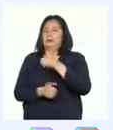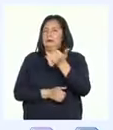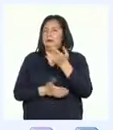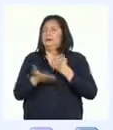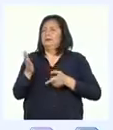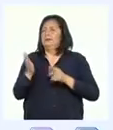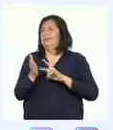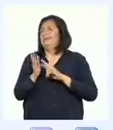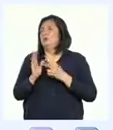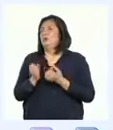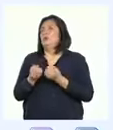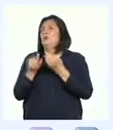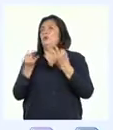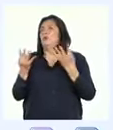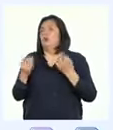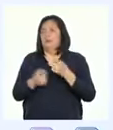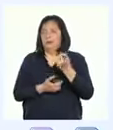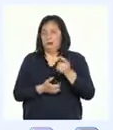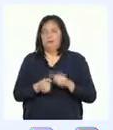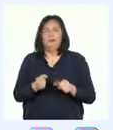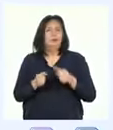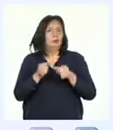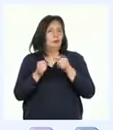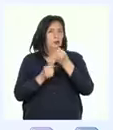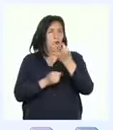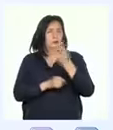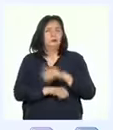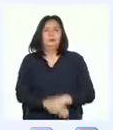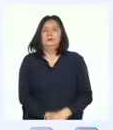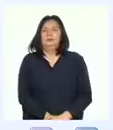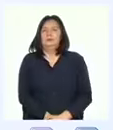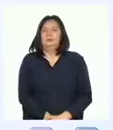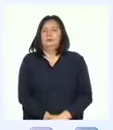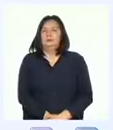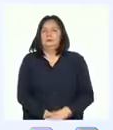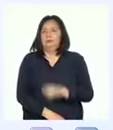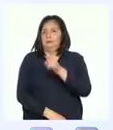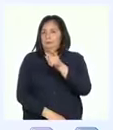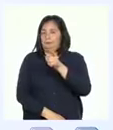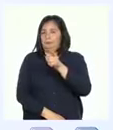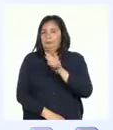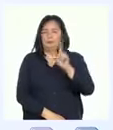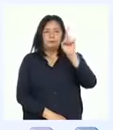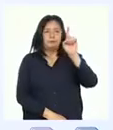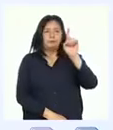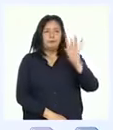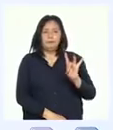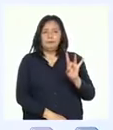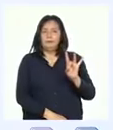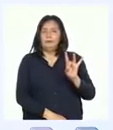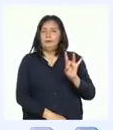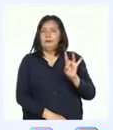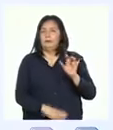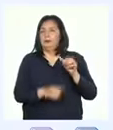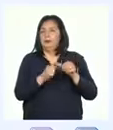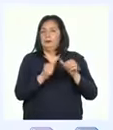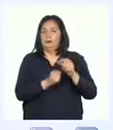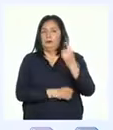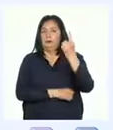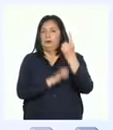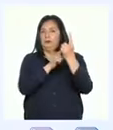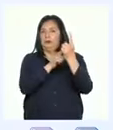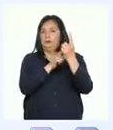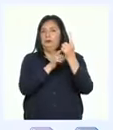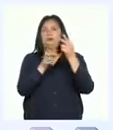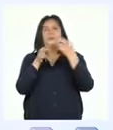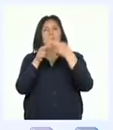qué representa cada número de esa fracción. En la fracción 1/8, al número 1